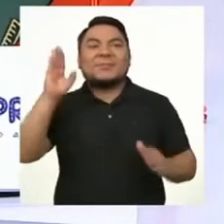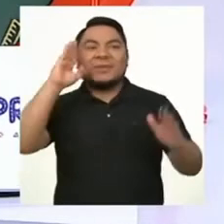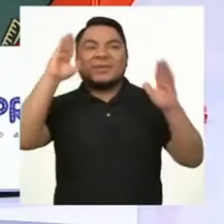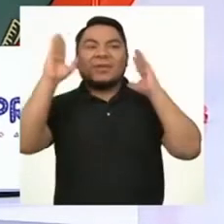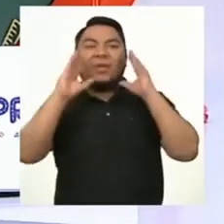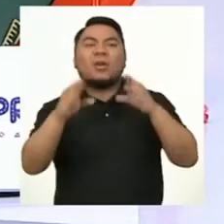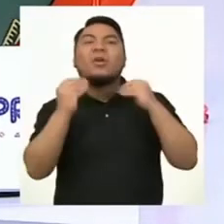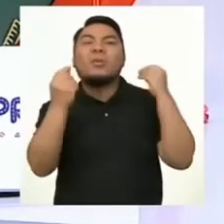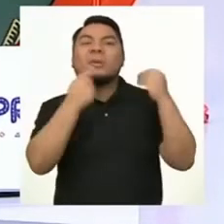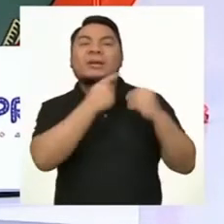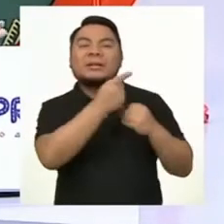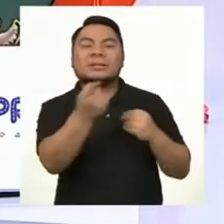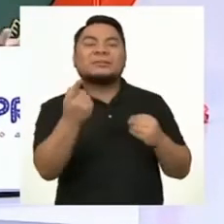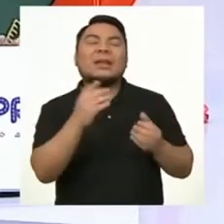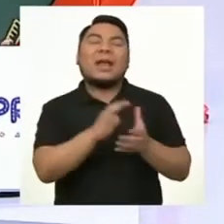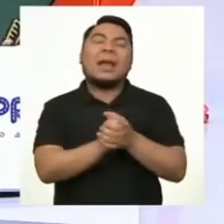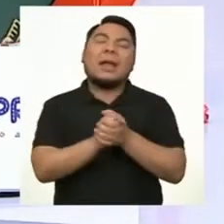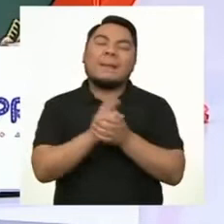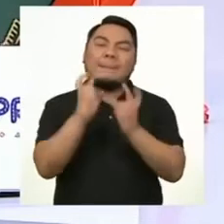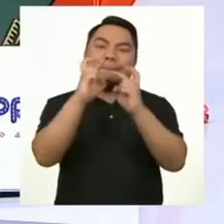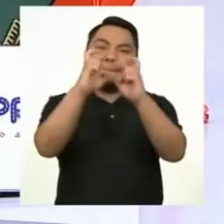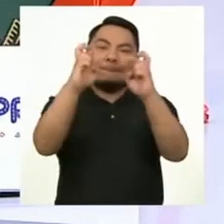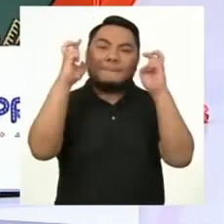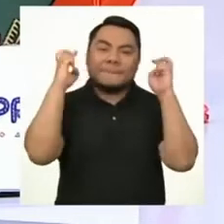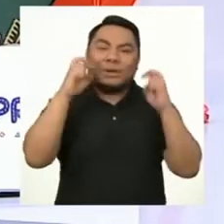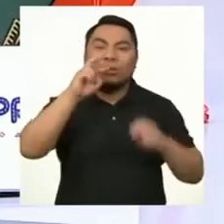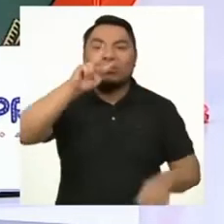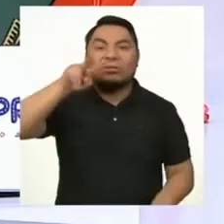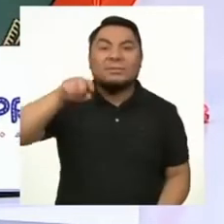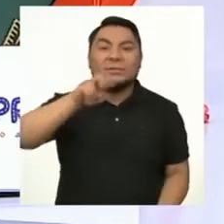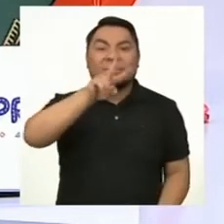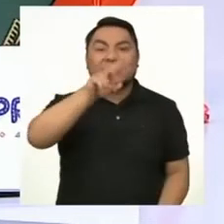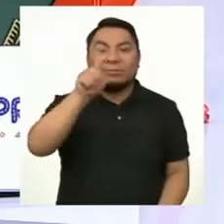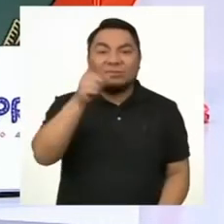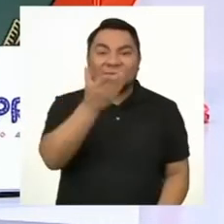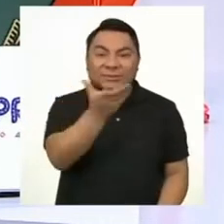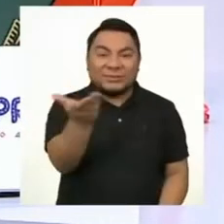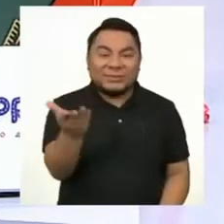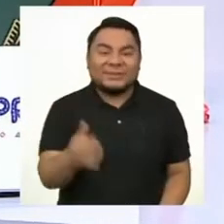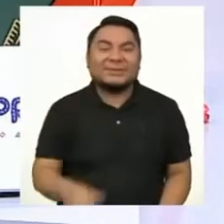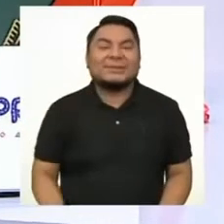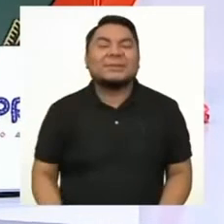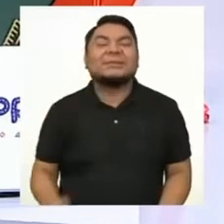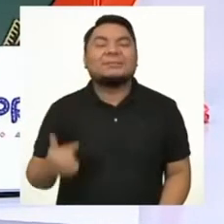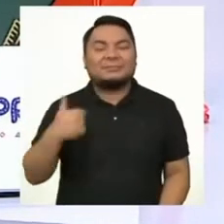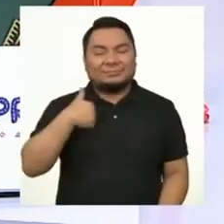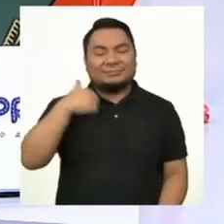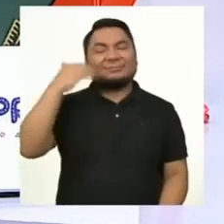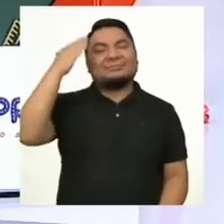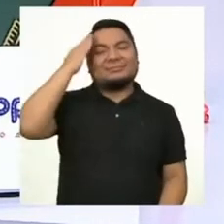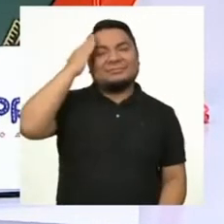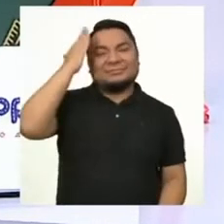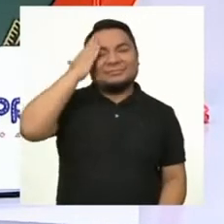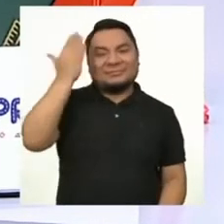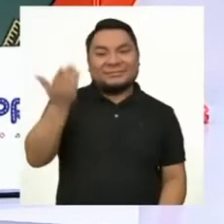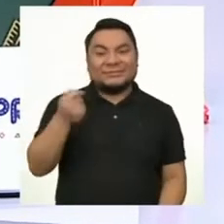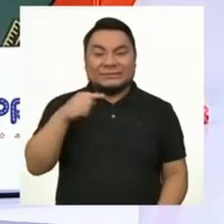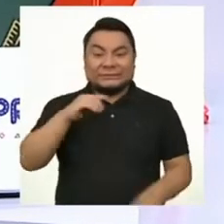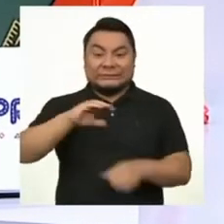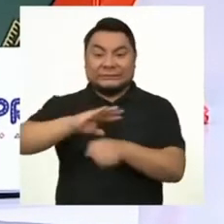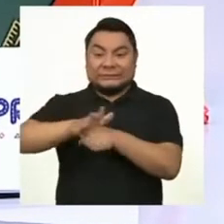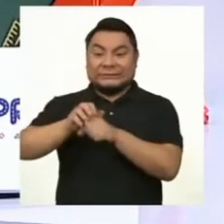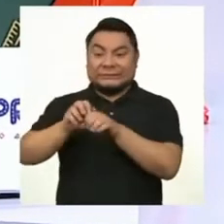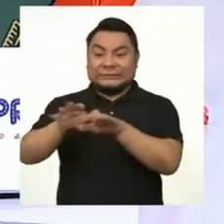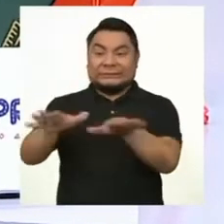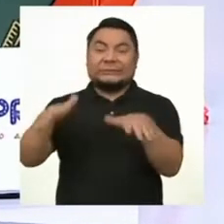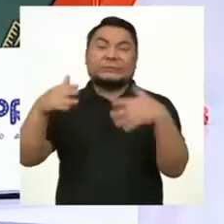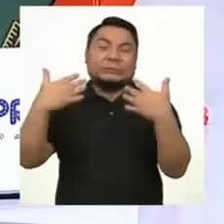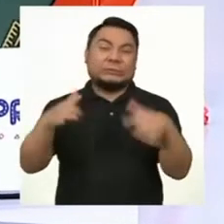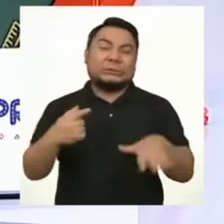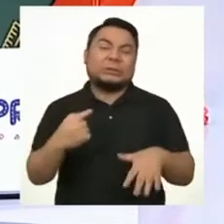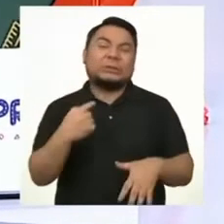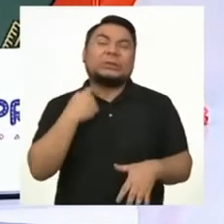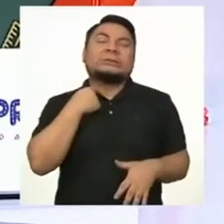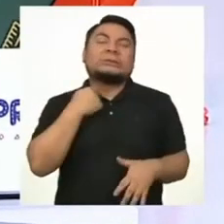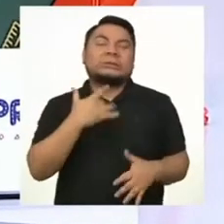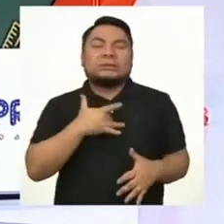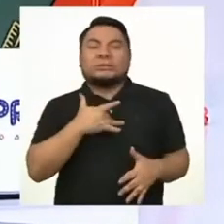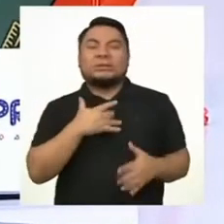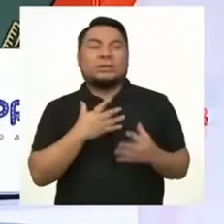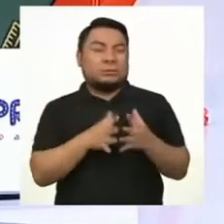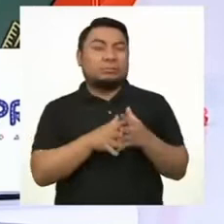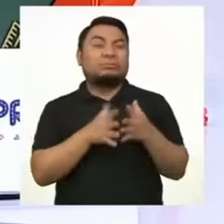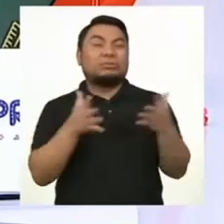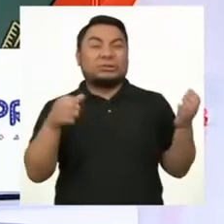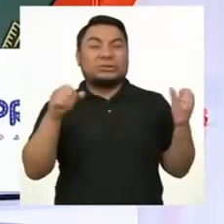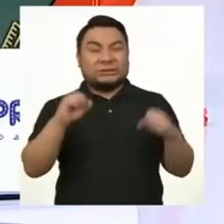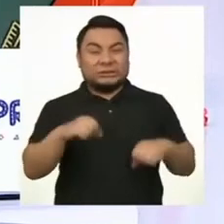están, mi querida promoción 2021? Yo sé, la pandemia nos está afectando